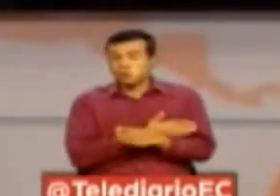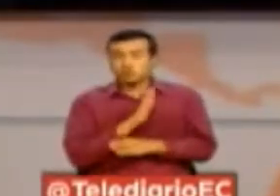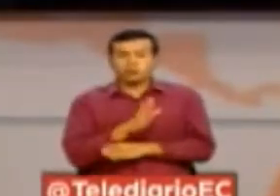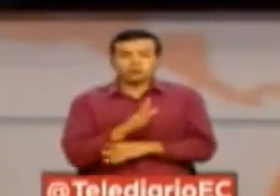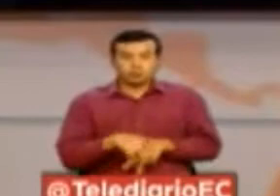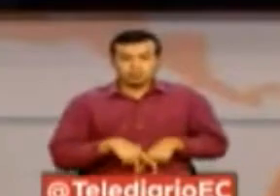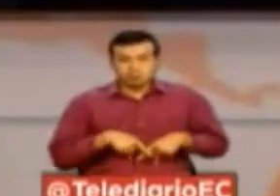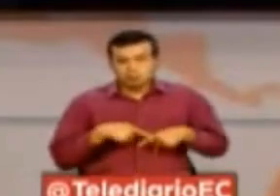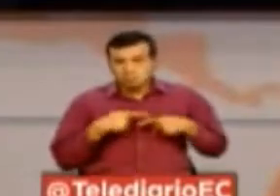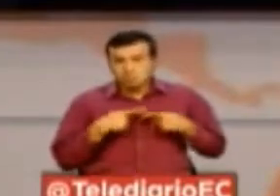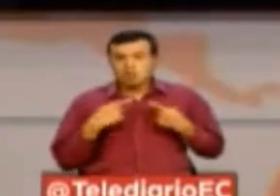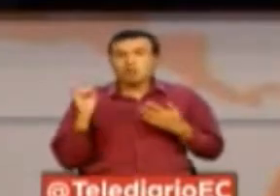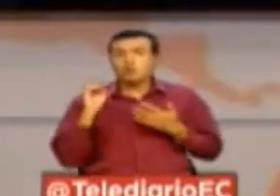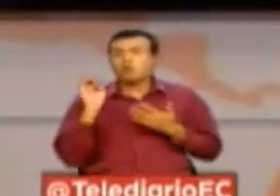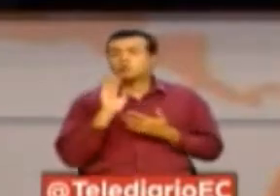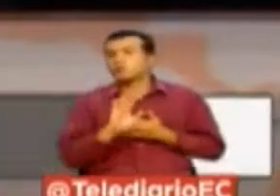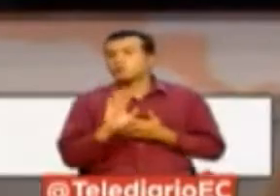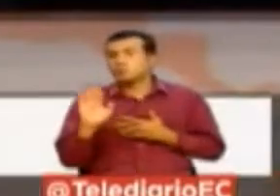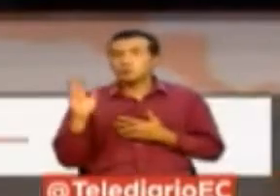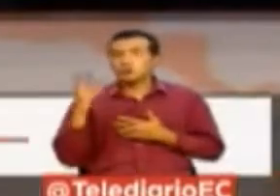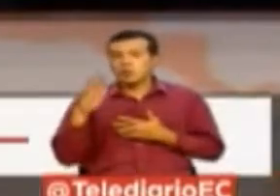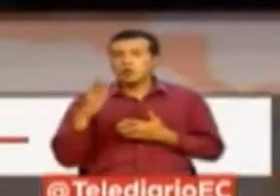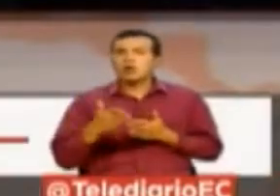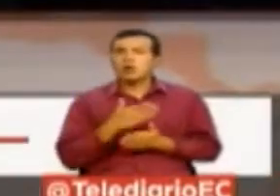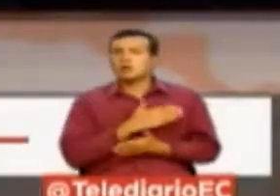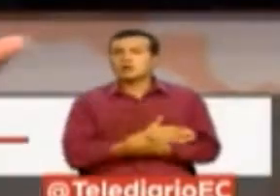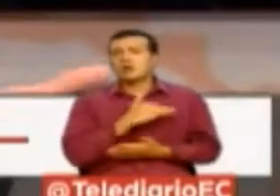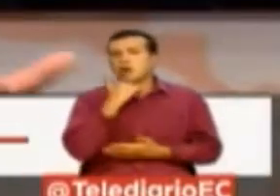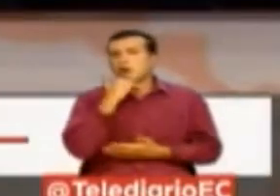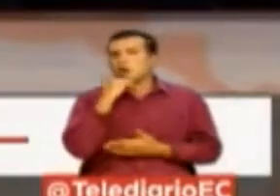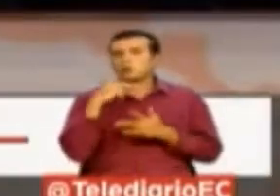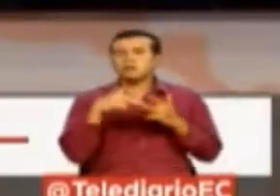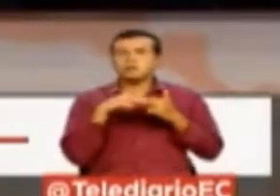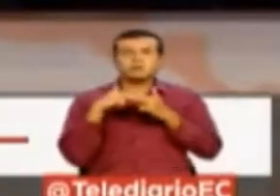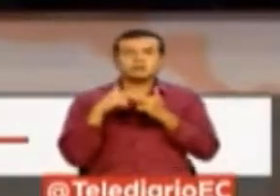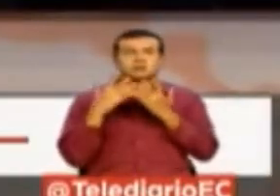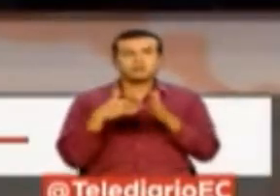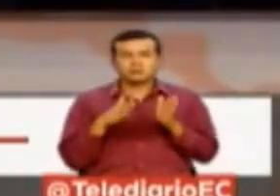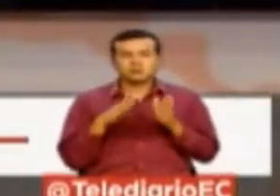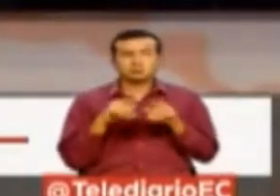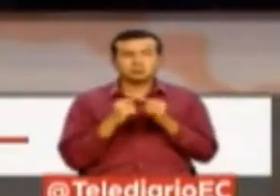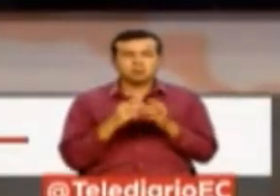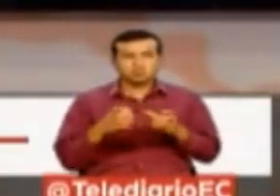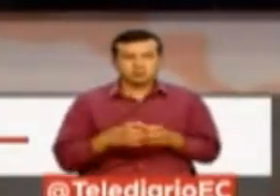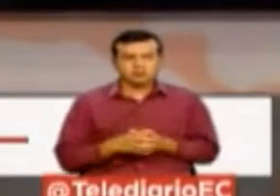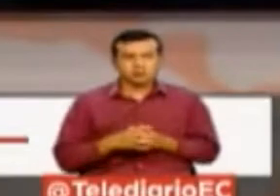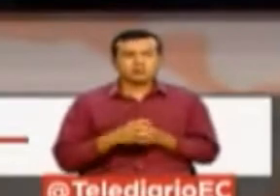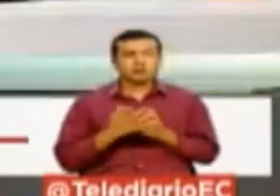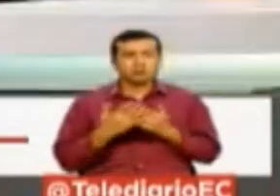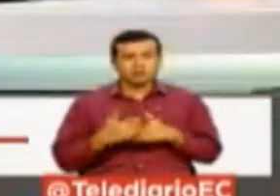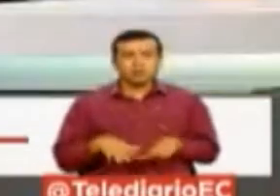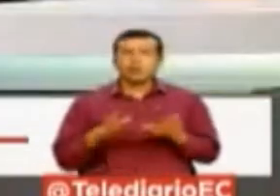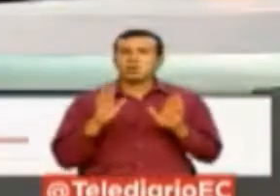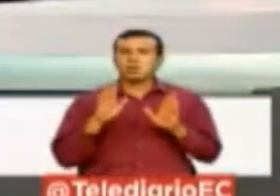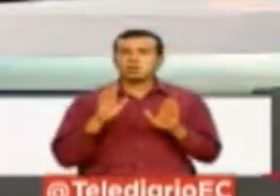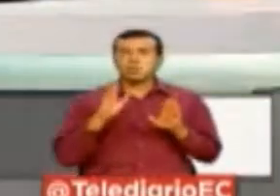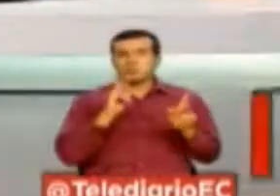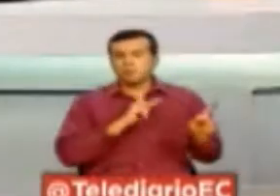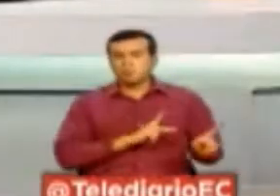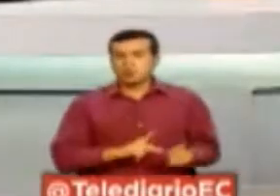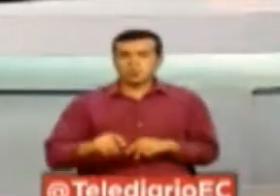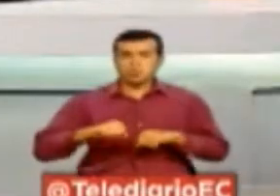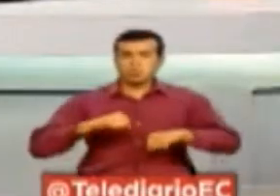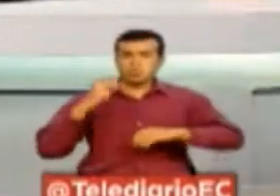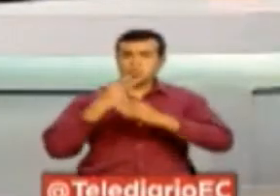sus vínculos o se ha tenido alguna relación inclusive con el crimen organizado está por concluir el llamado plan